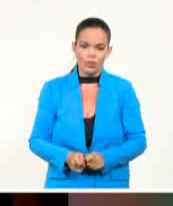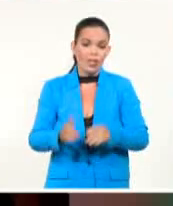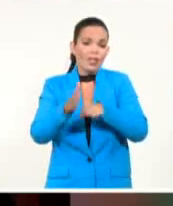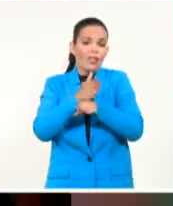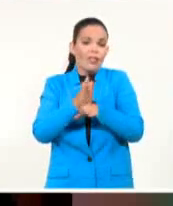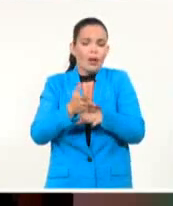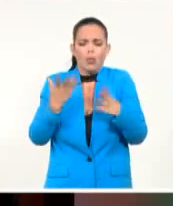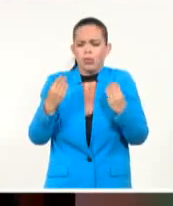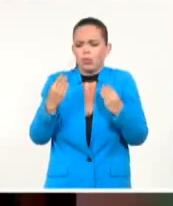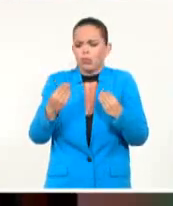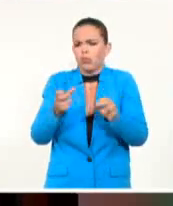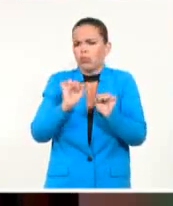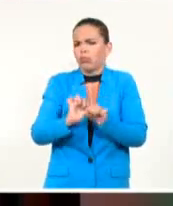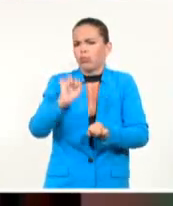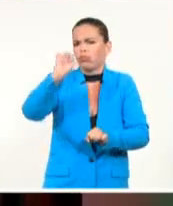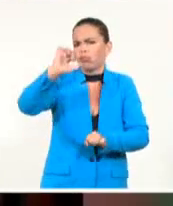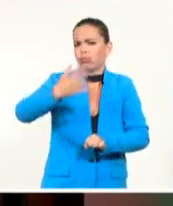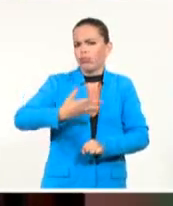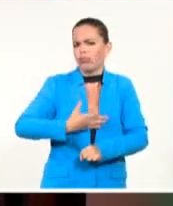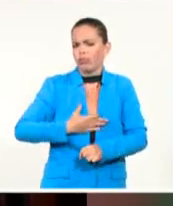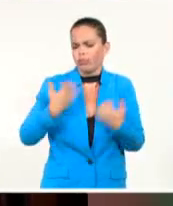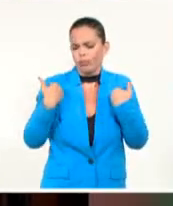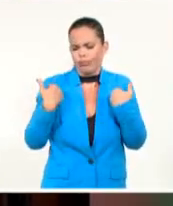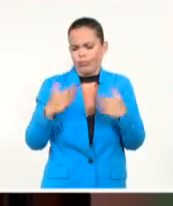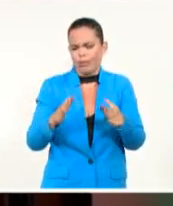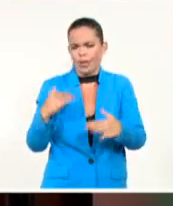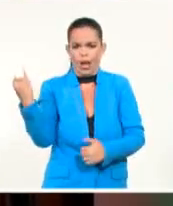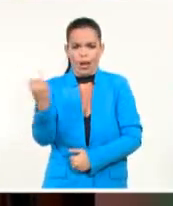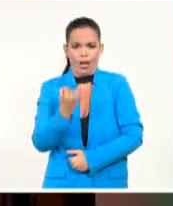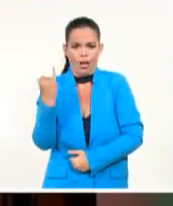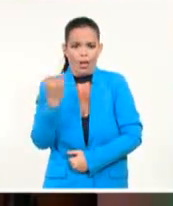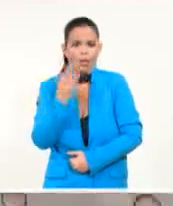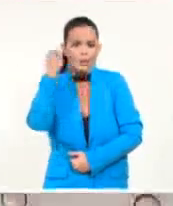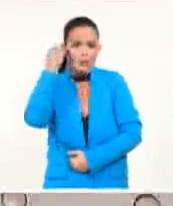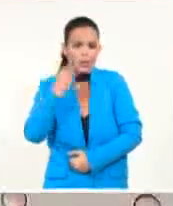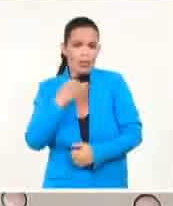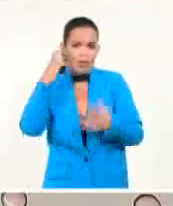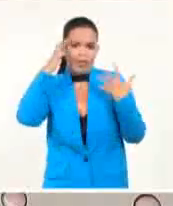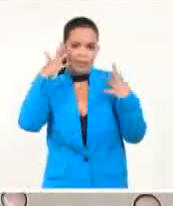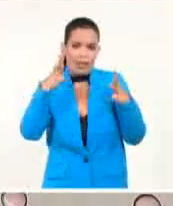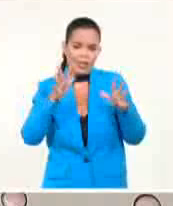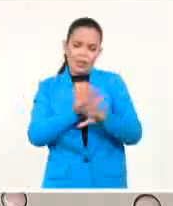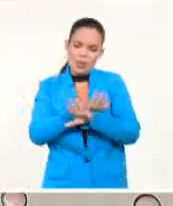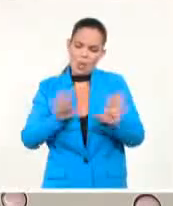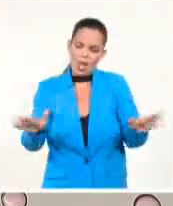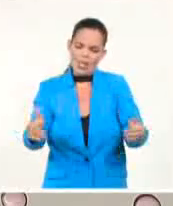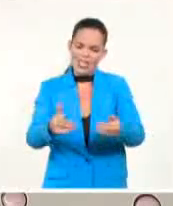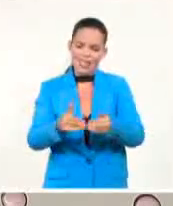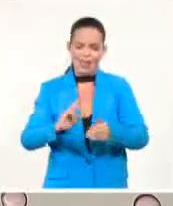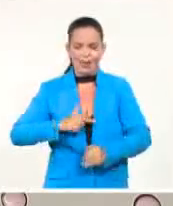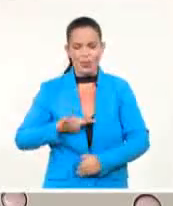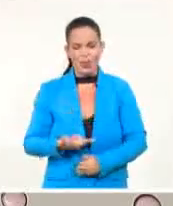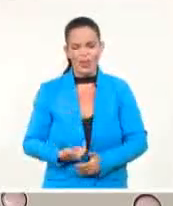reconocimientos a nivel nacional e internacional. Con la felicitación al maestro Sosa Bravo, concluyen las culturales. Muy buenas tardes.